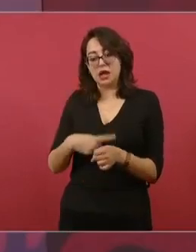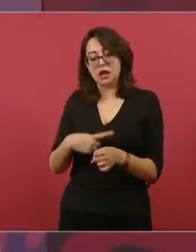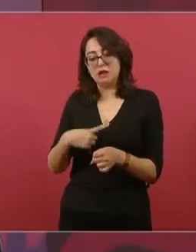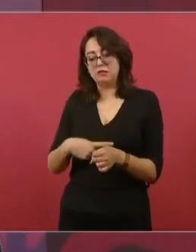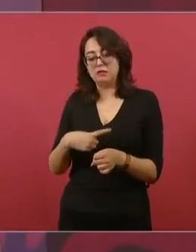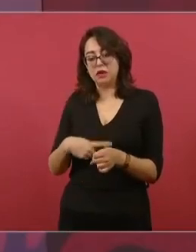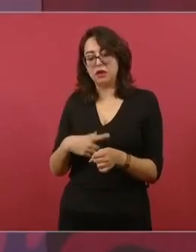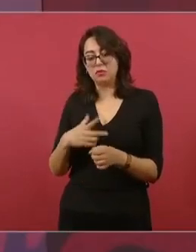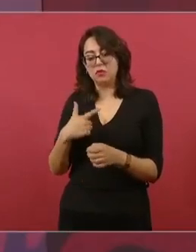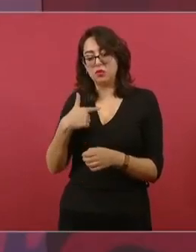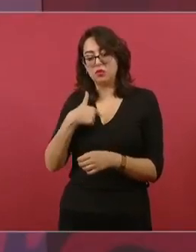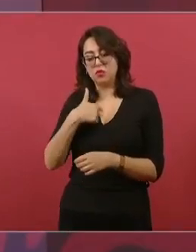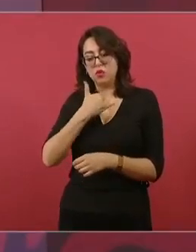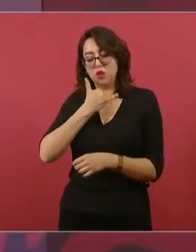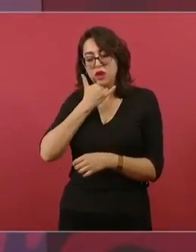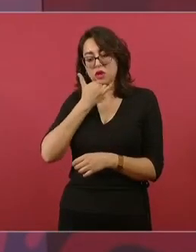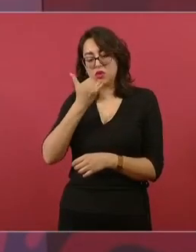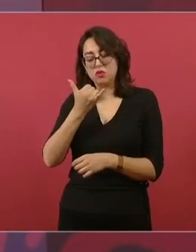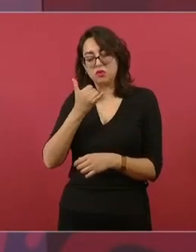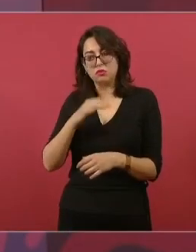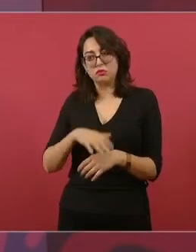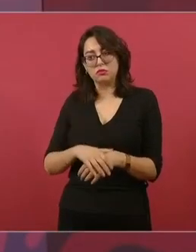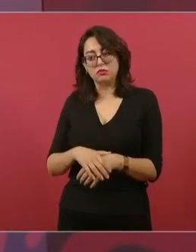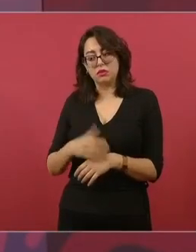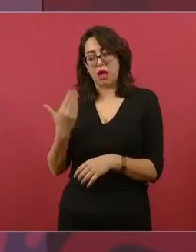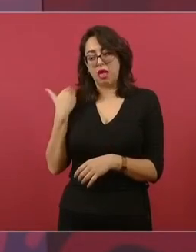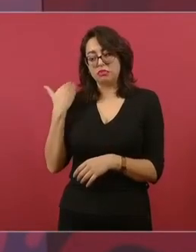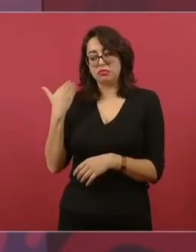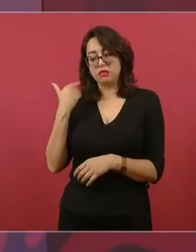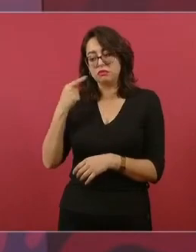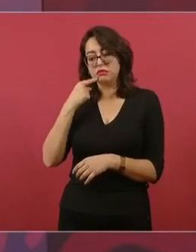de sus facultades mentales.